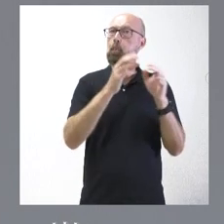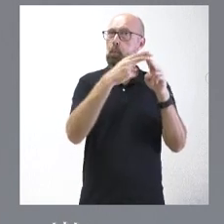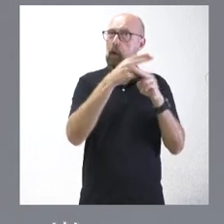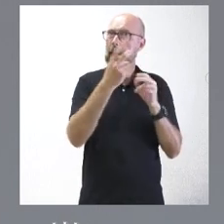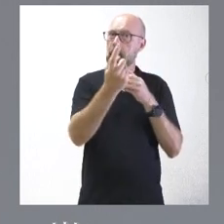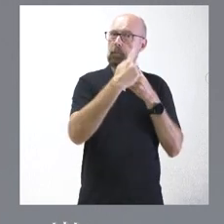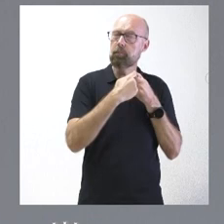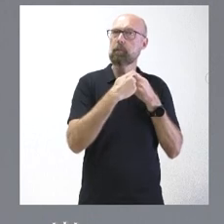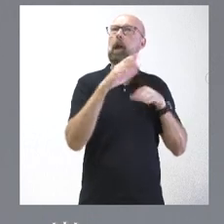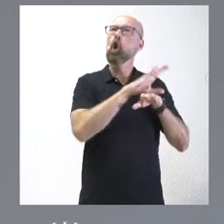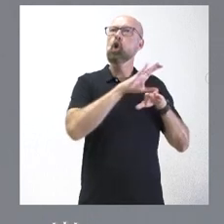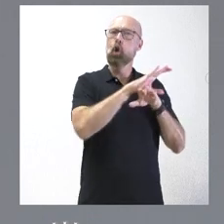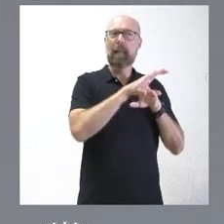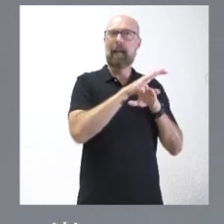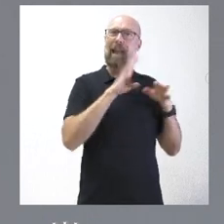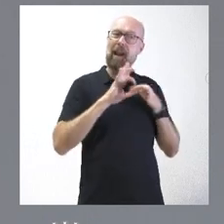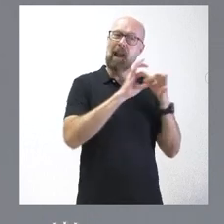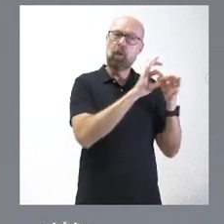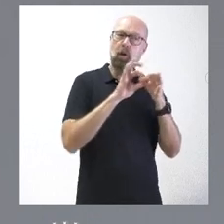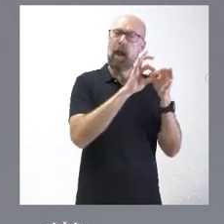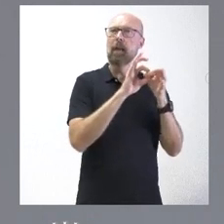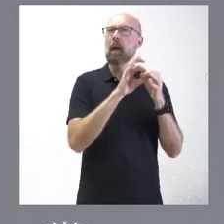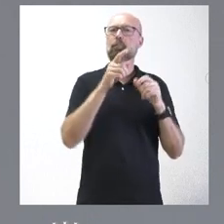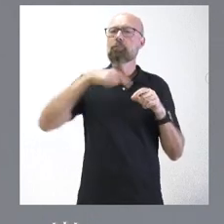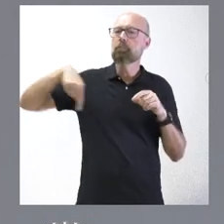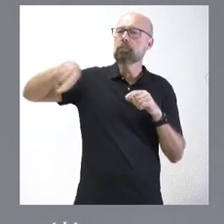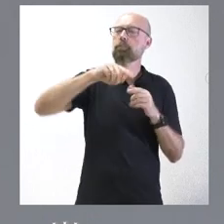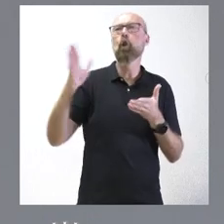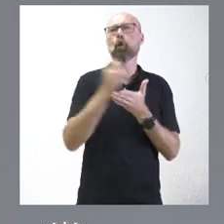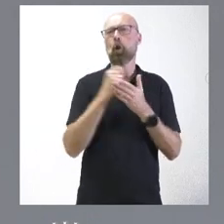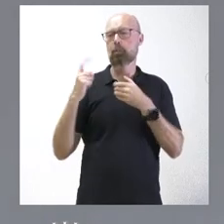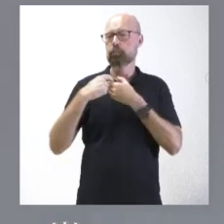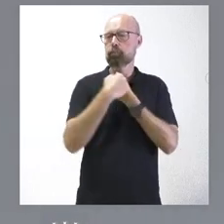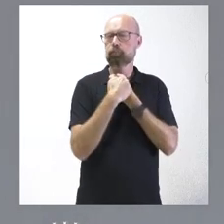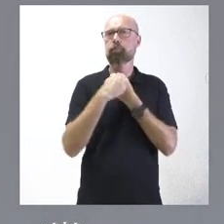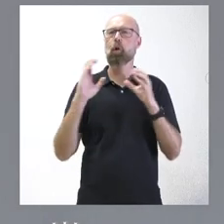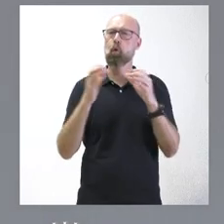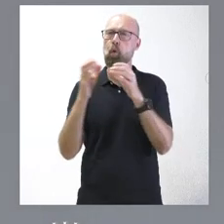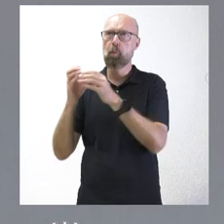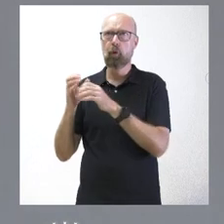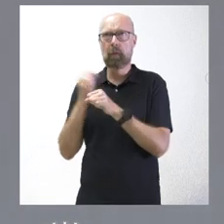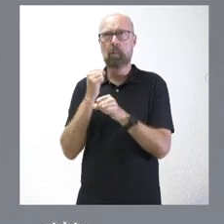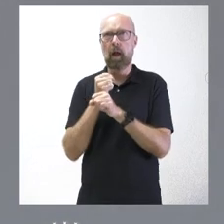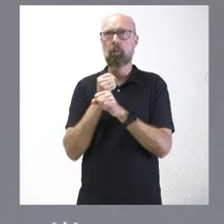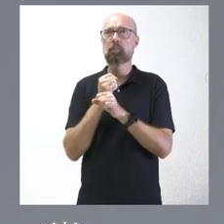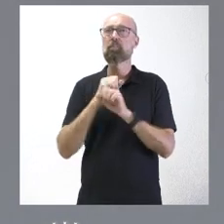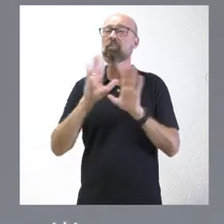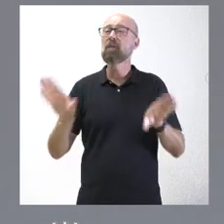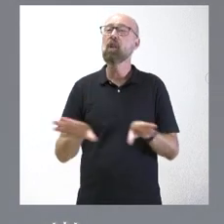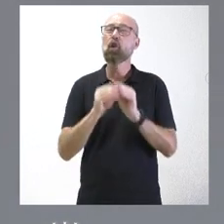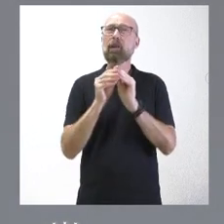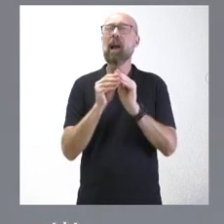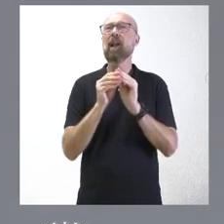consejerías afectadas o que pudieran verse más afectadas por este proyecto fueron convocadas en total 10 reuniones